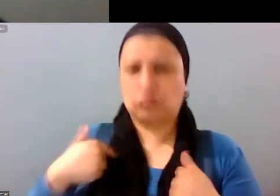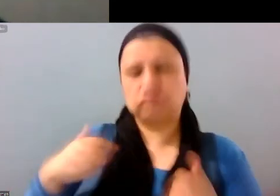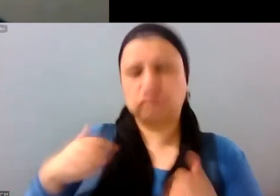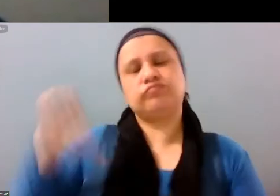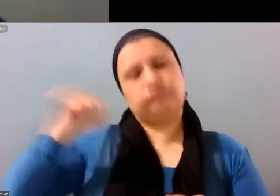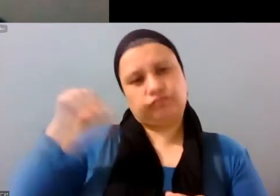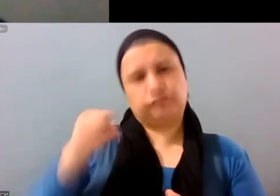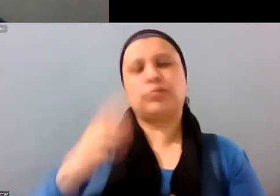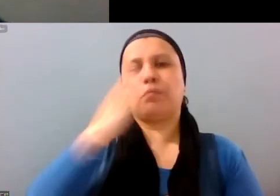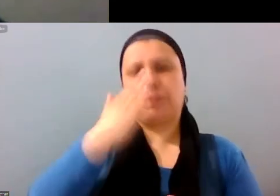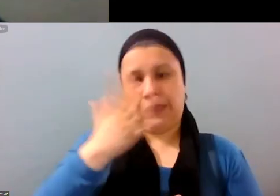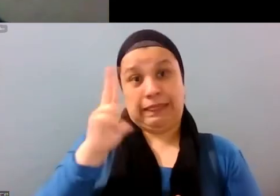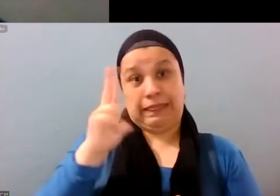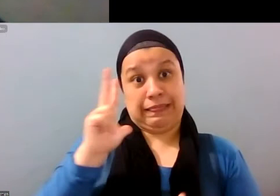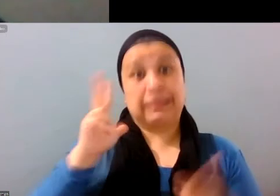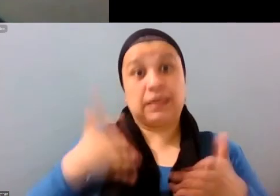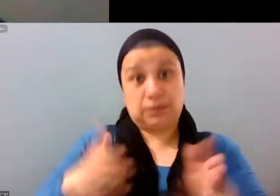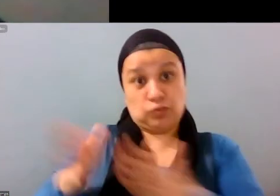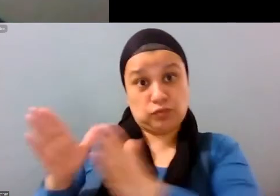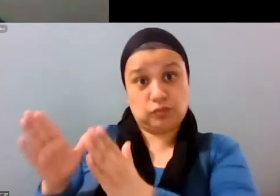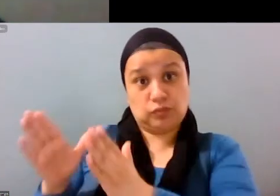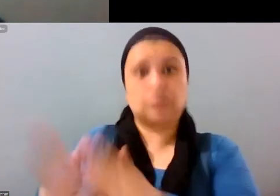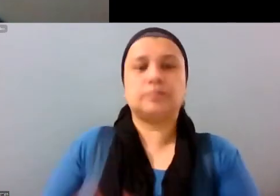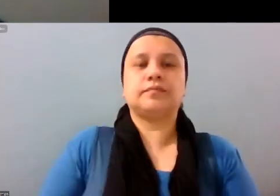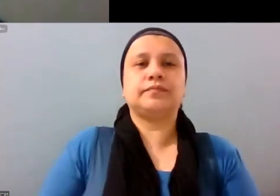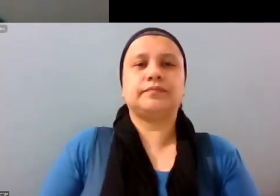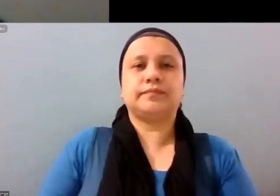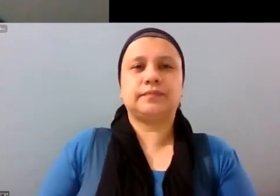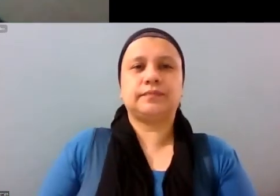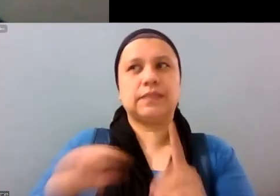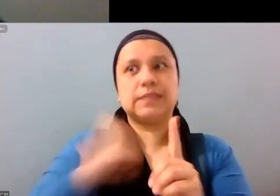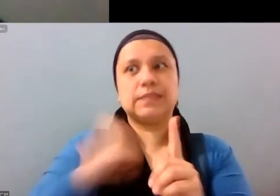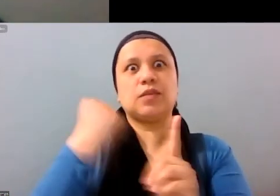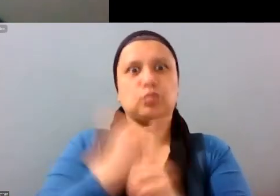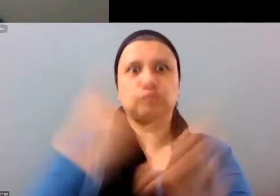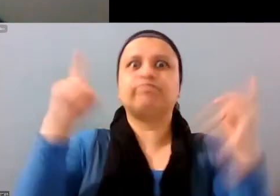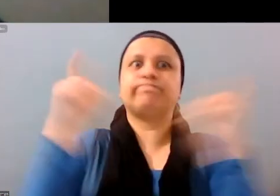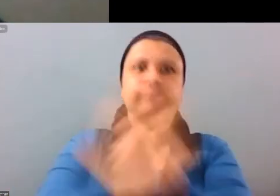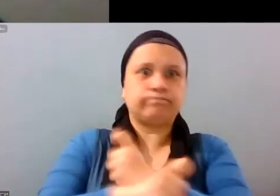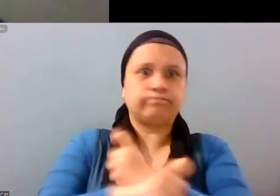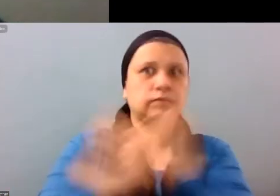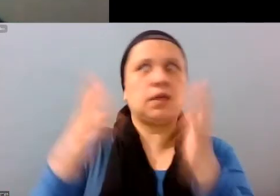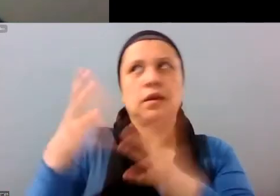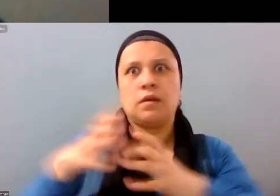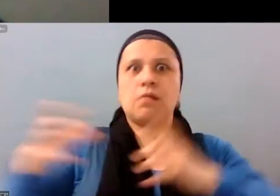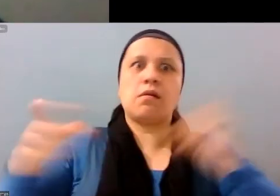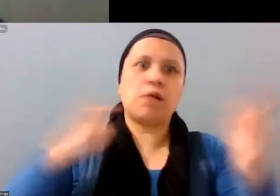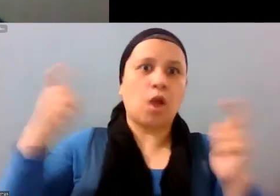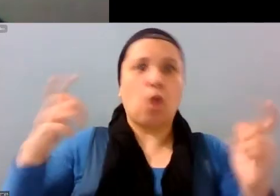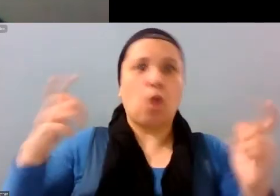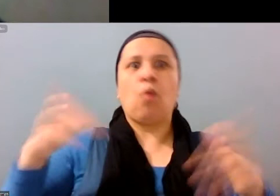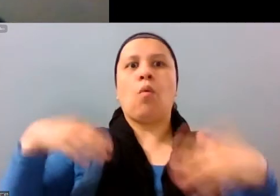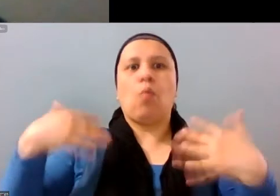hijos la situación se complicó enormemente en el momento que decidieron